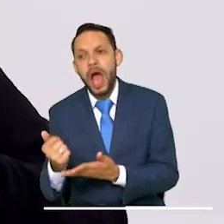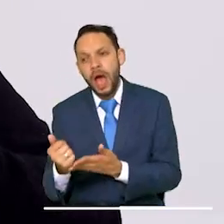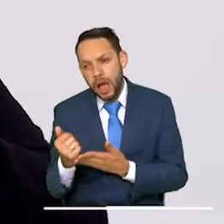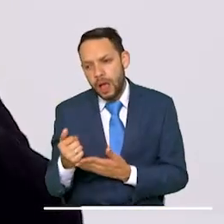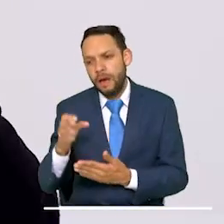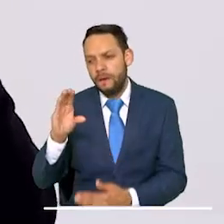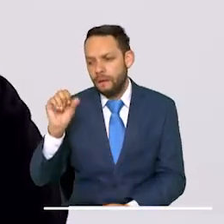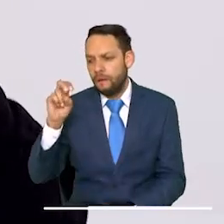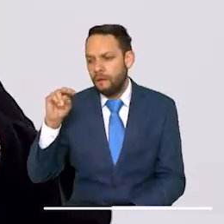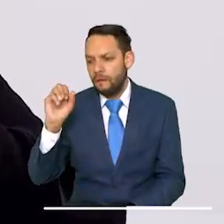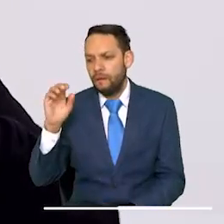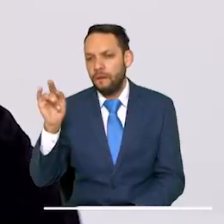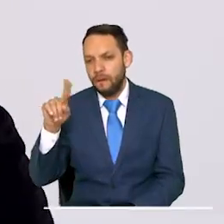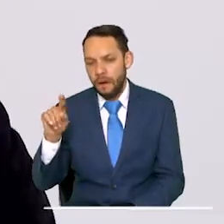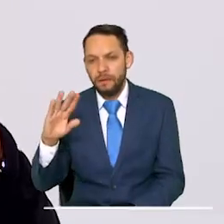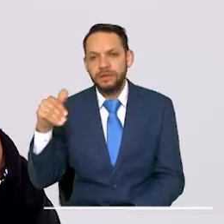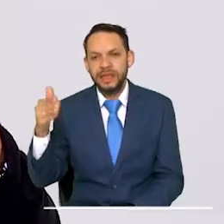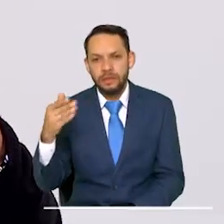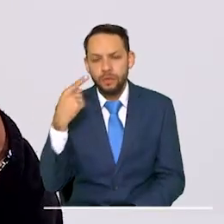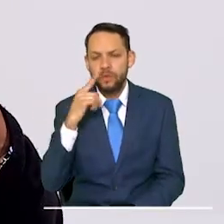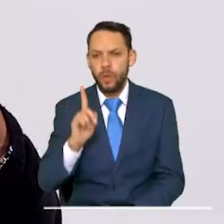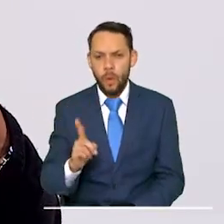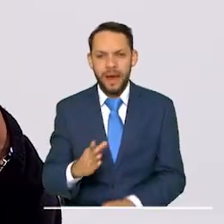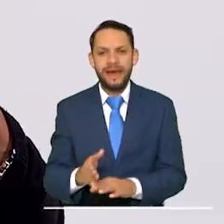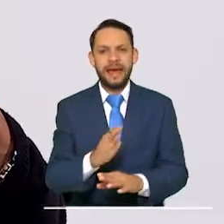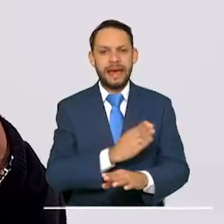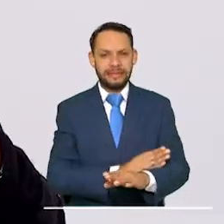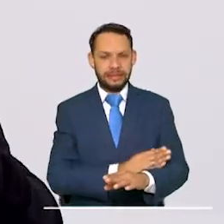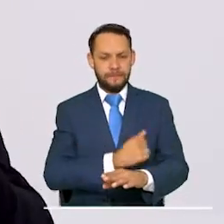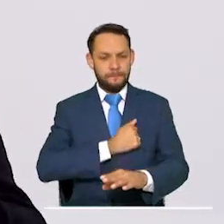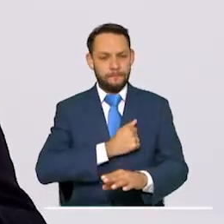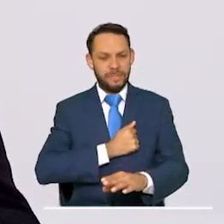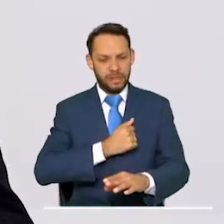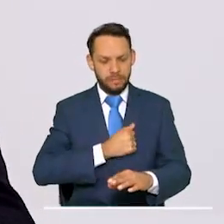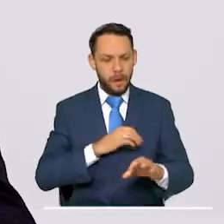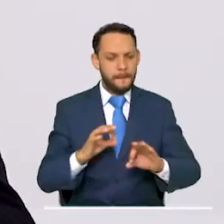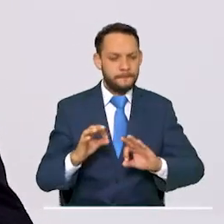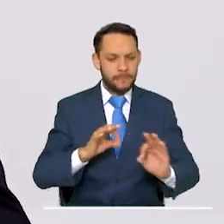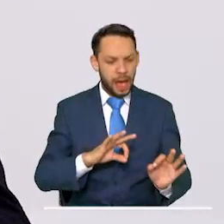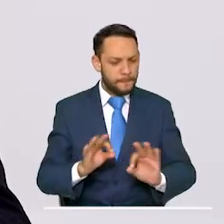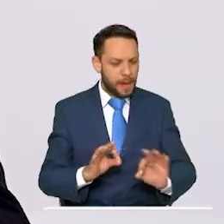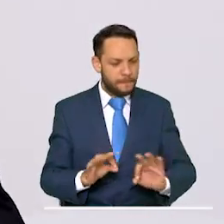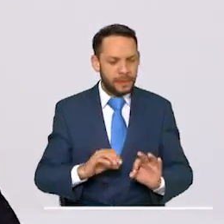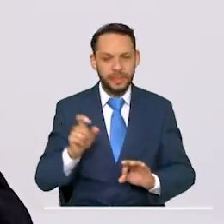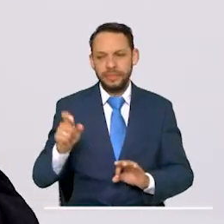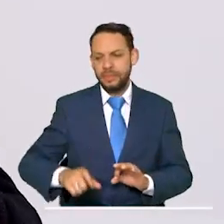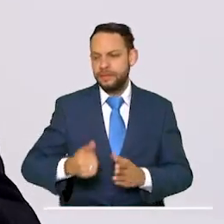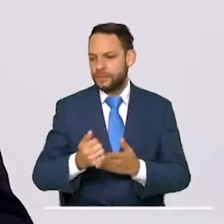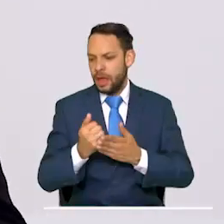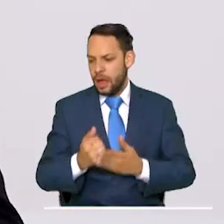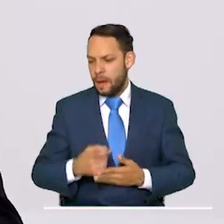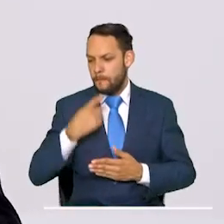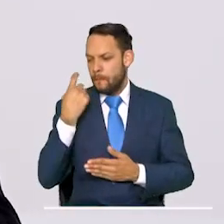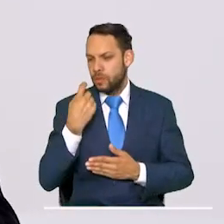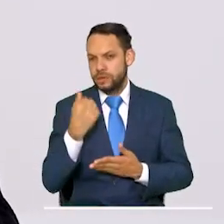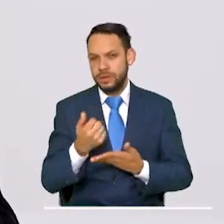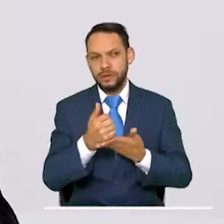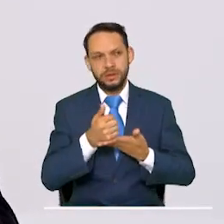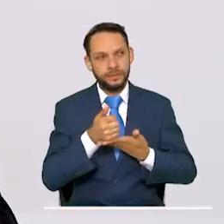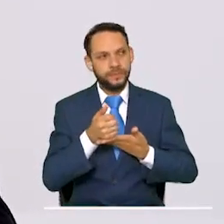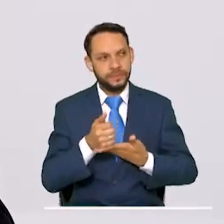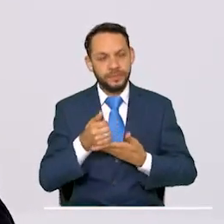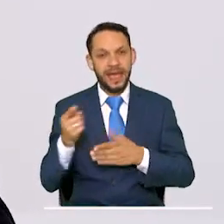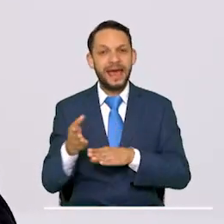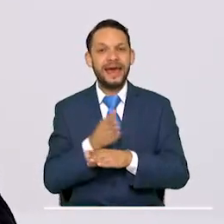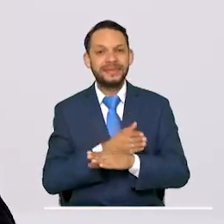o a tener una molestia o a tener una enfermedad para buscar una ayuda, ¿cierto? Mire que ahora Santiago nos planteaba en esa